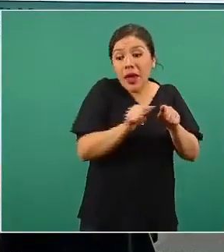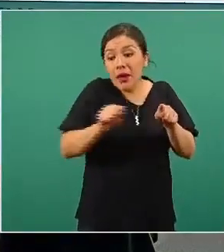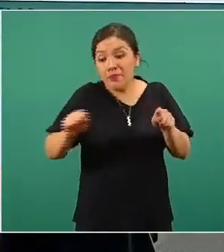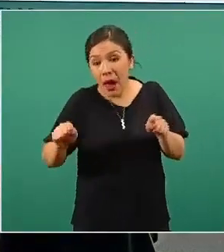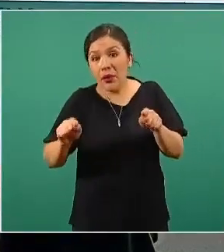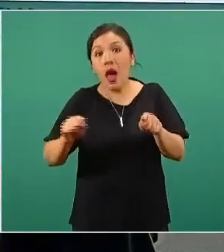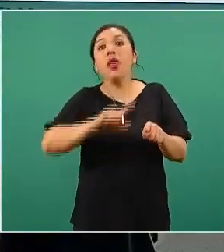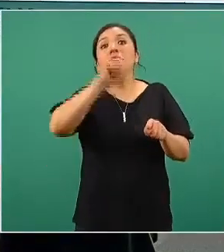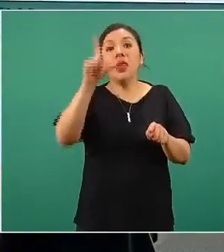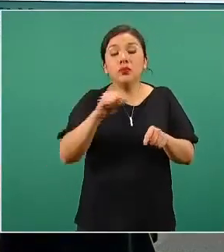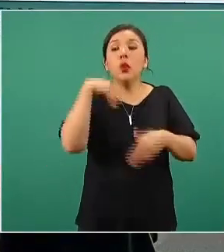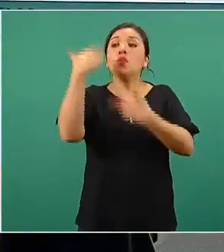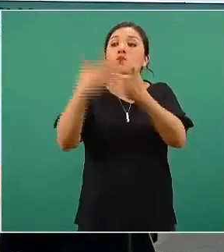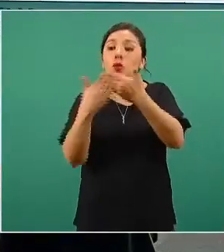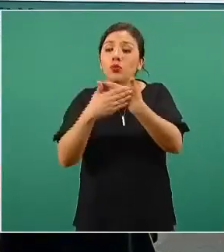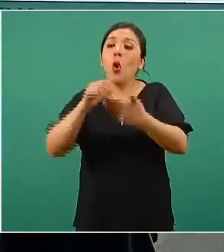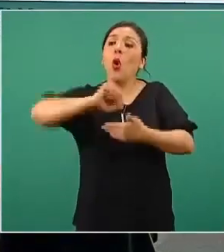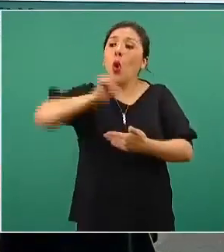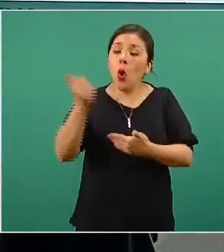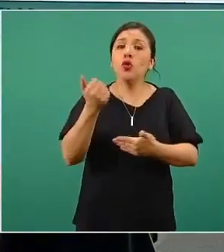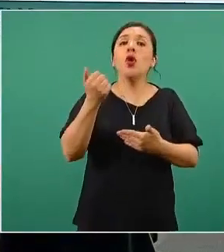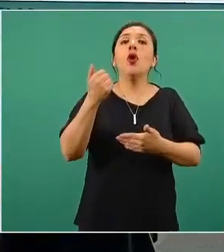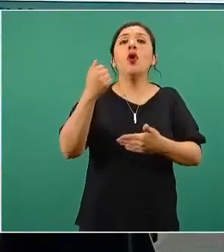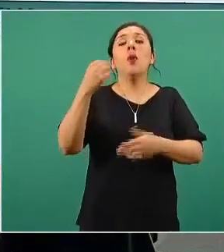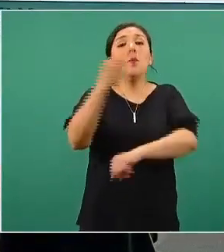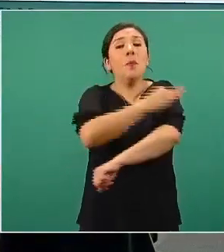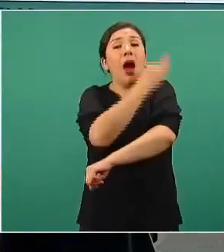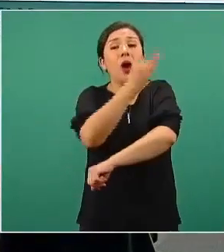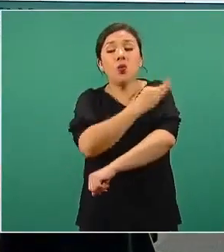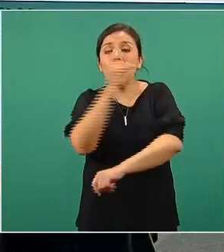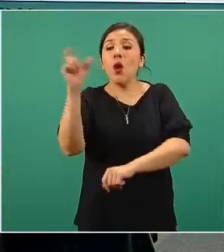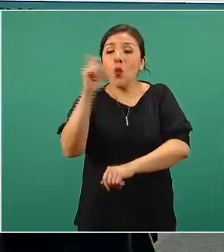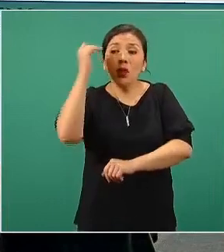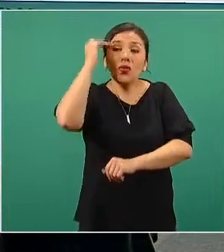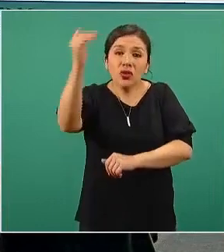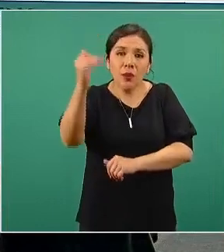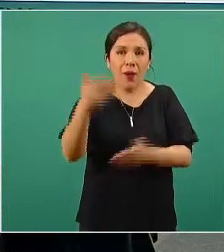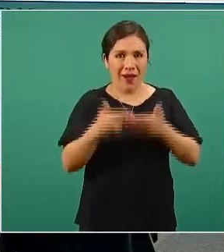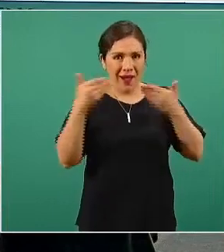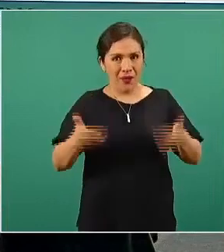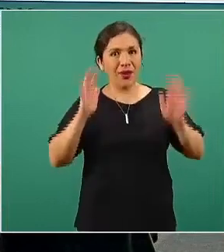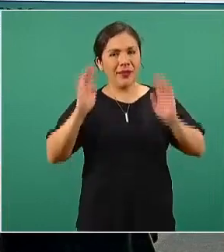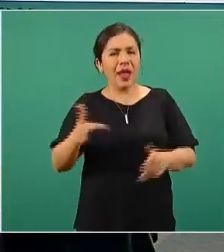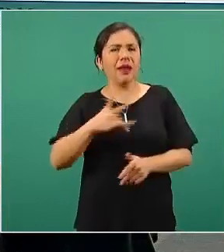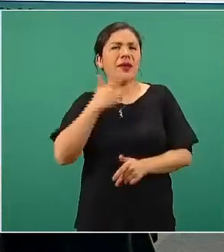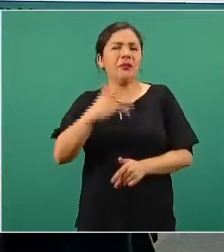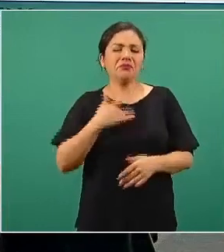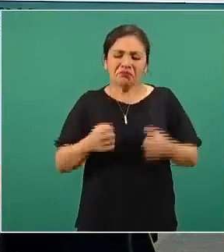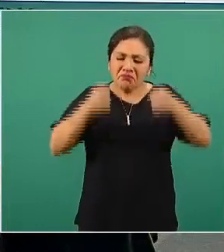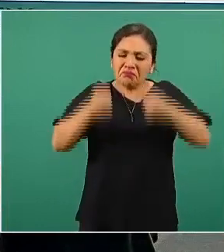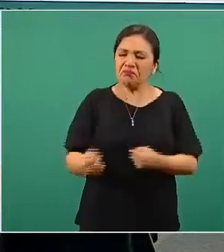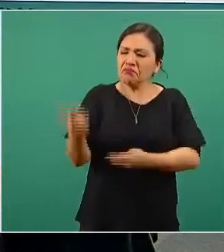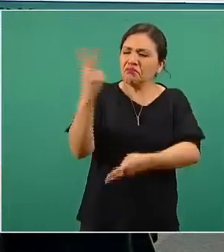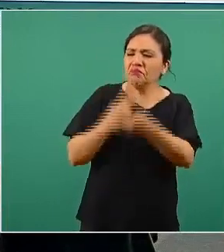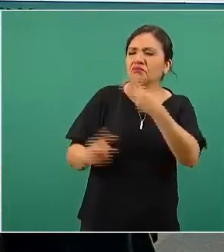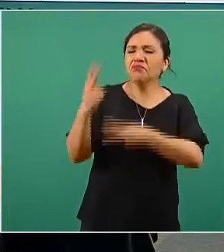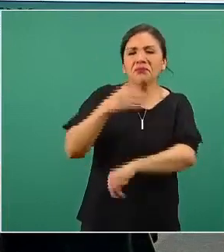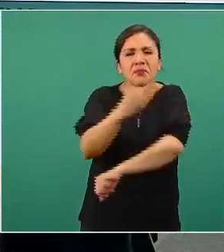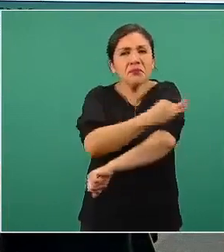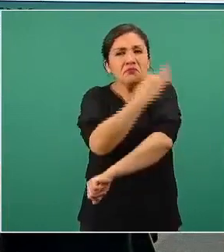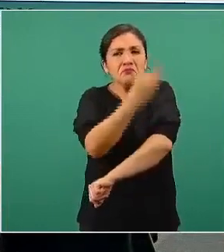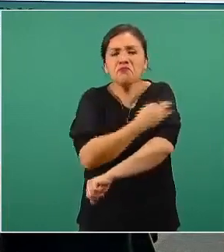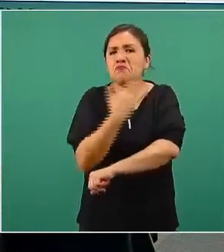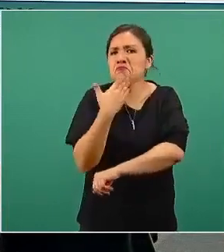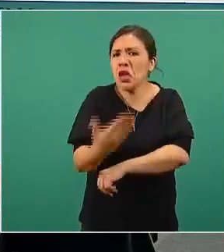se vuelve a programar la siguiente ronda con la nueva ronda del producto. Como ahora podemos confiar que tendremos mayores cantidades, vamos